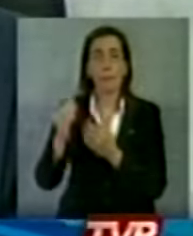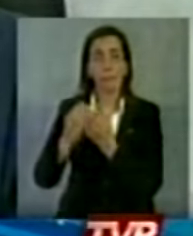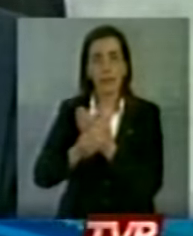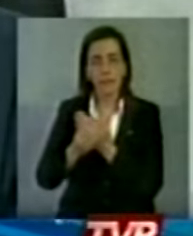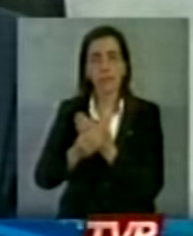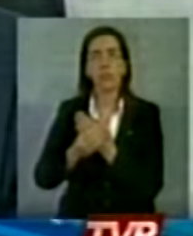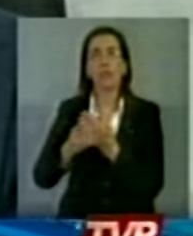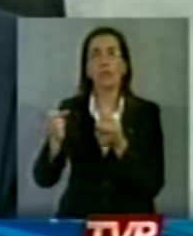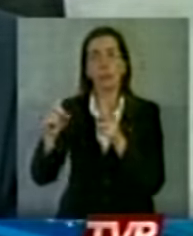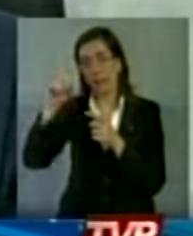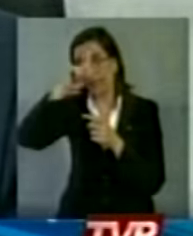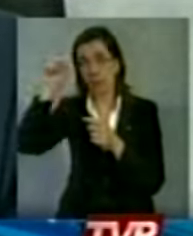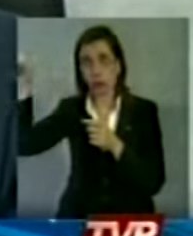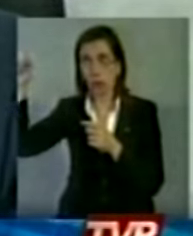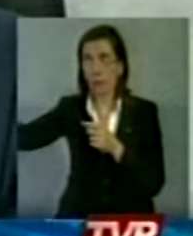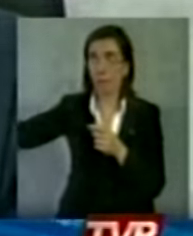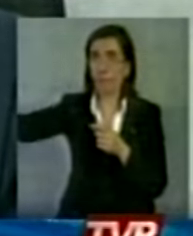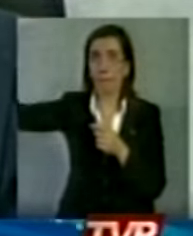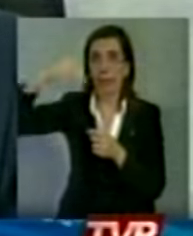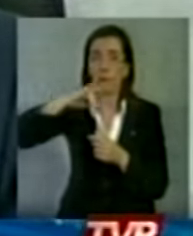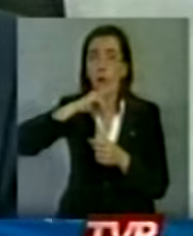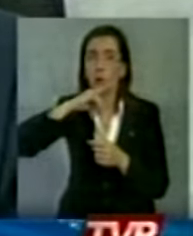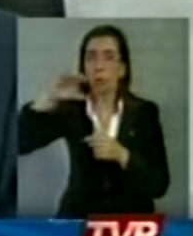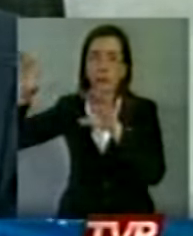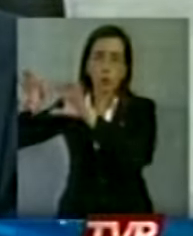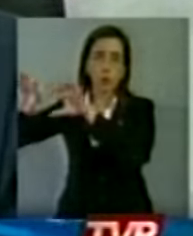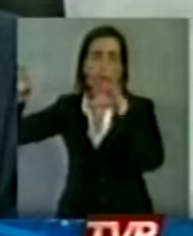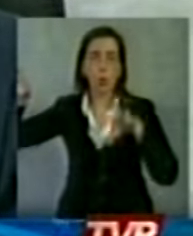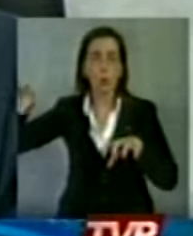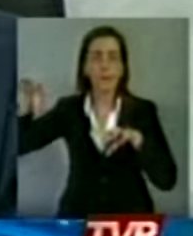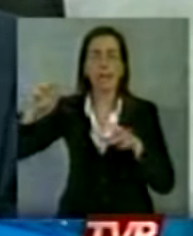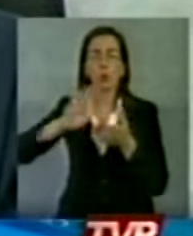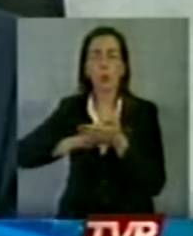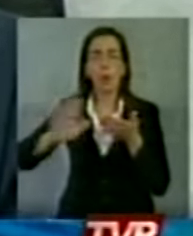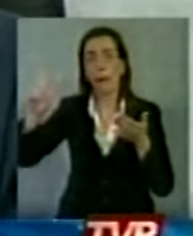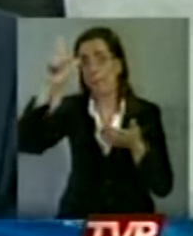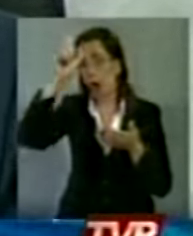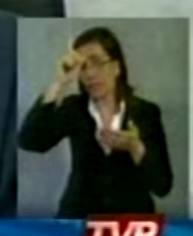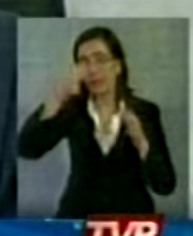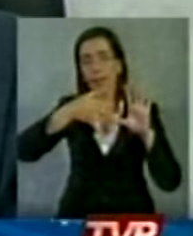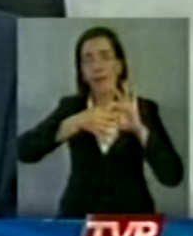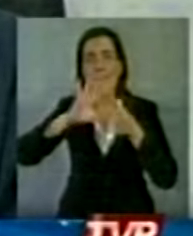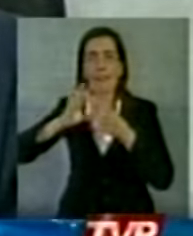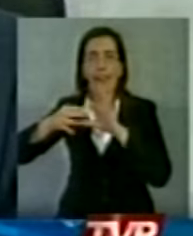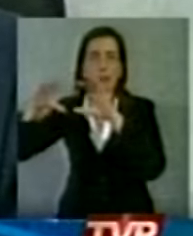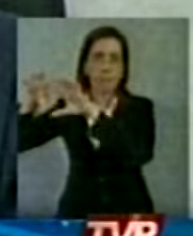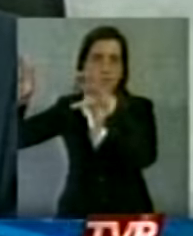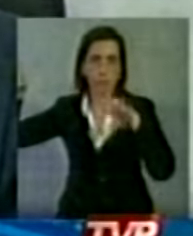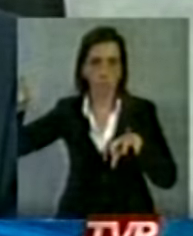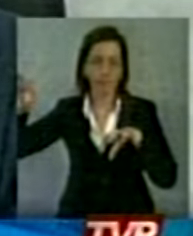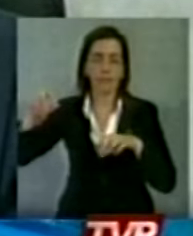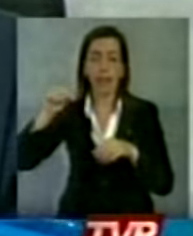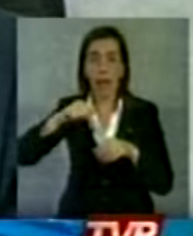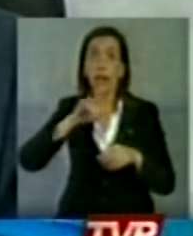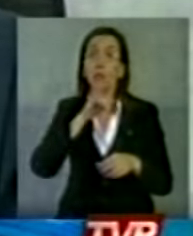Nación, inauguró una nueva agencia regional dependiente de la Policía Federal